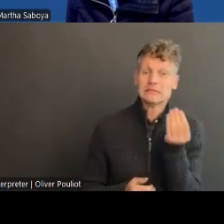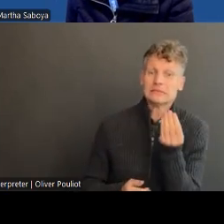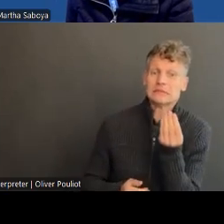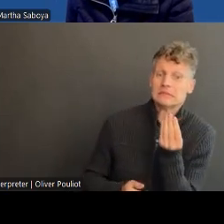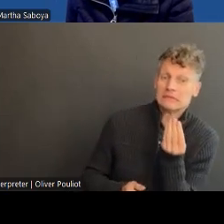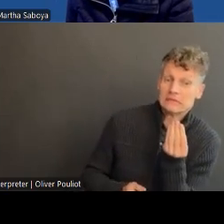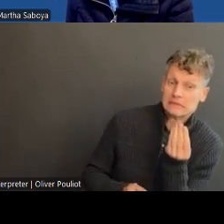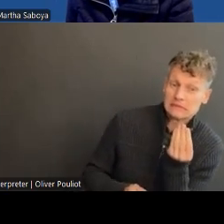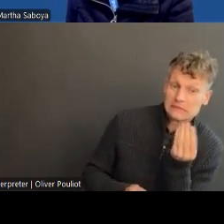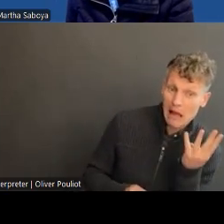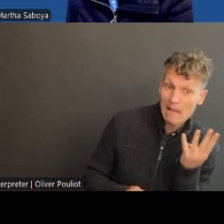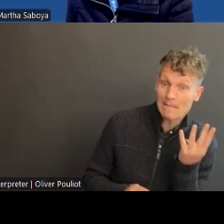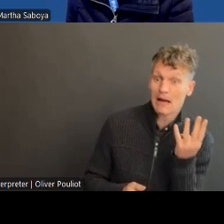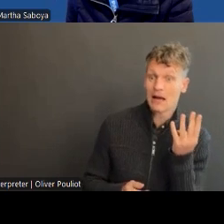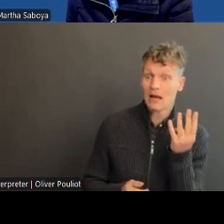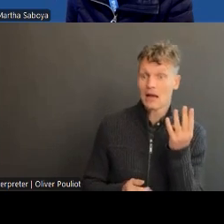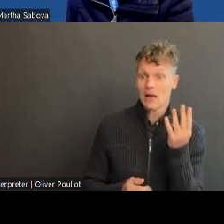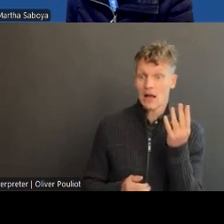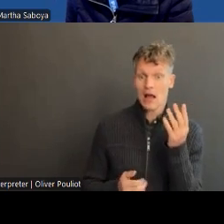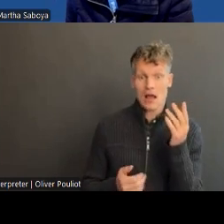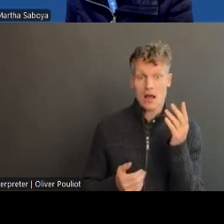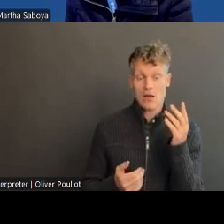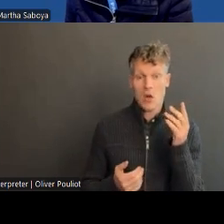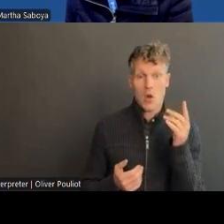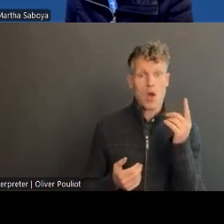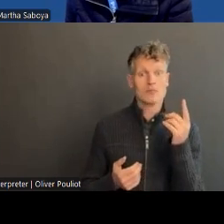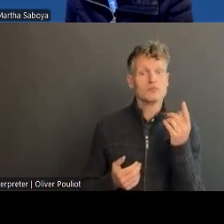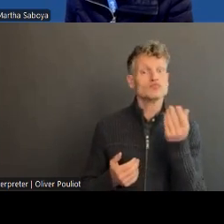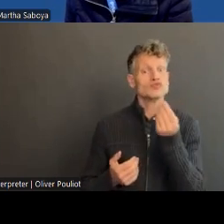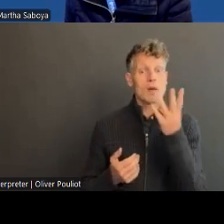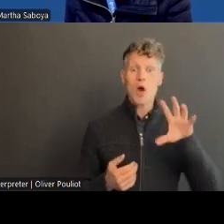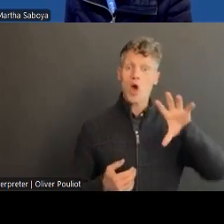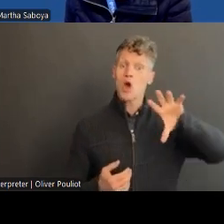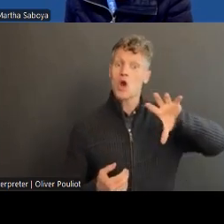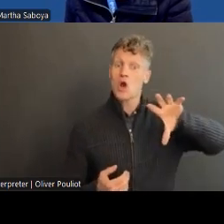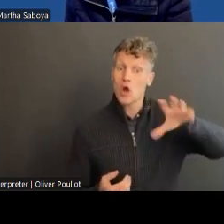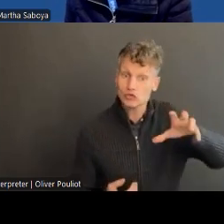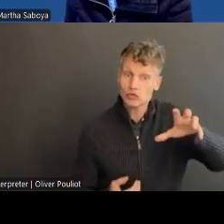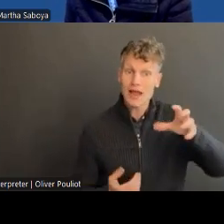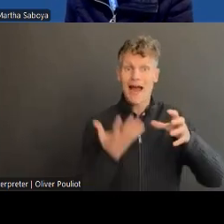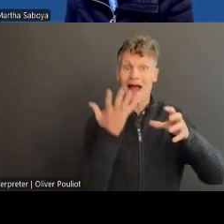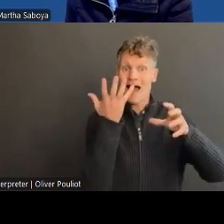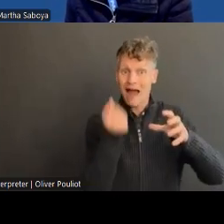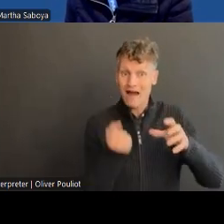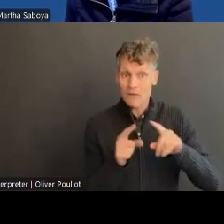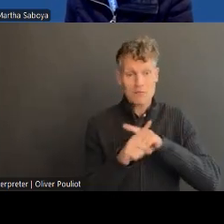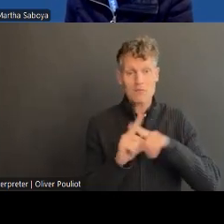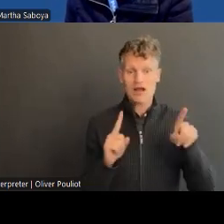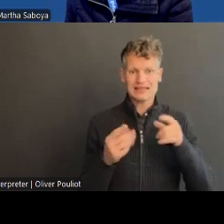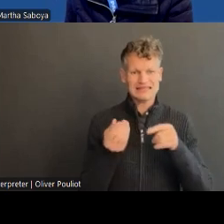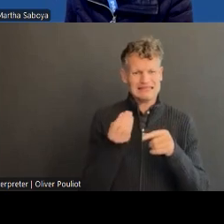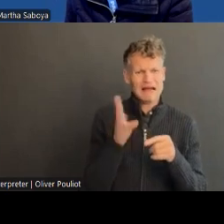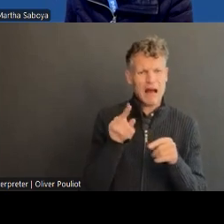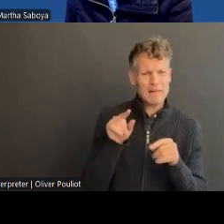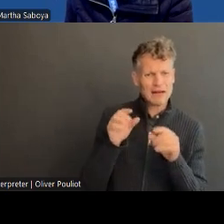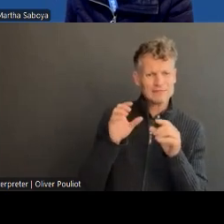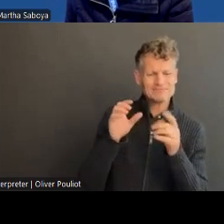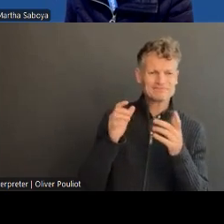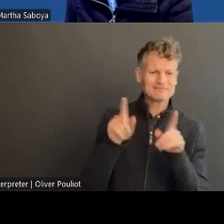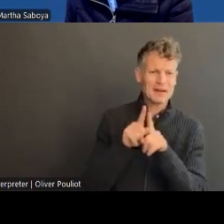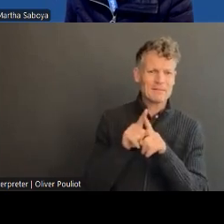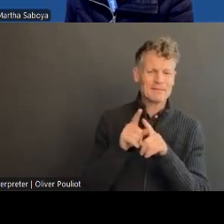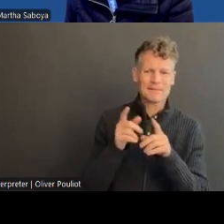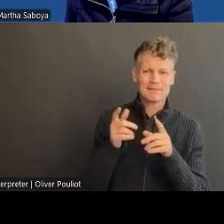interrumpir la transmisión por todos los vectores y otros lo han logrado en solo áreas subregionales